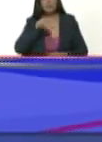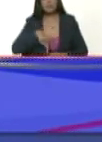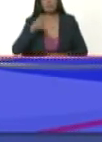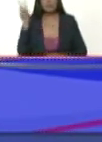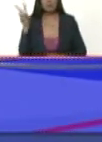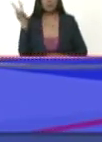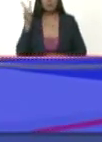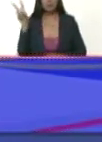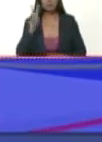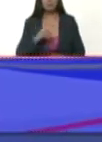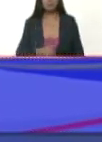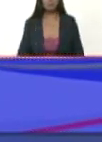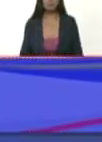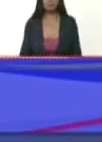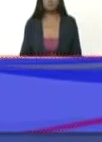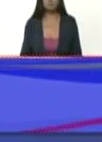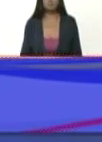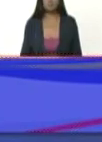Venezuela,